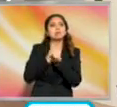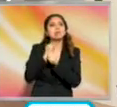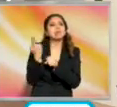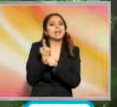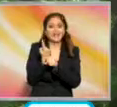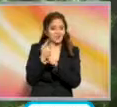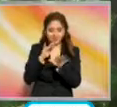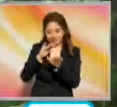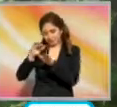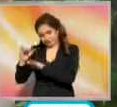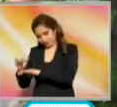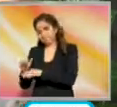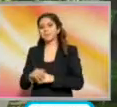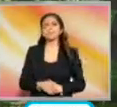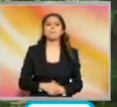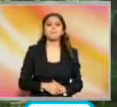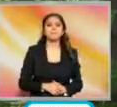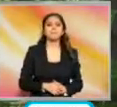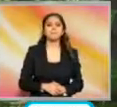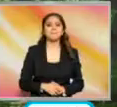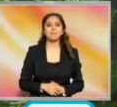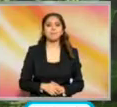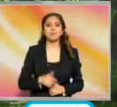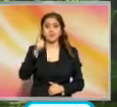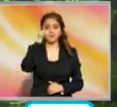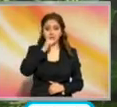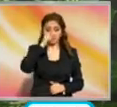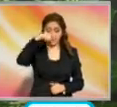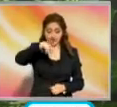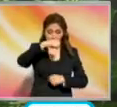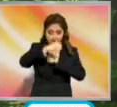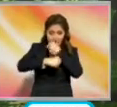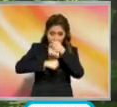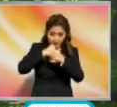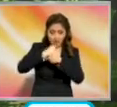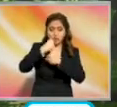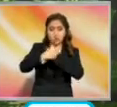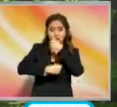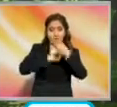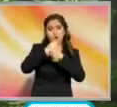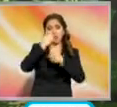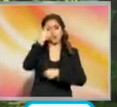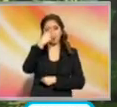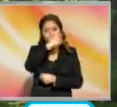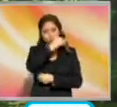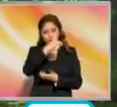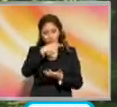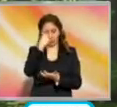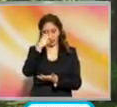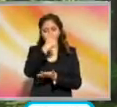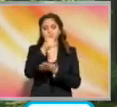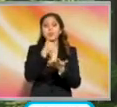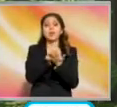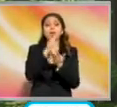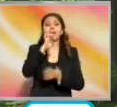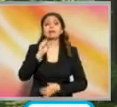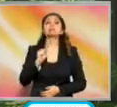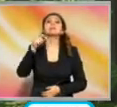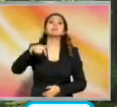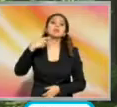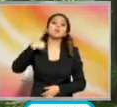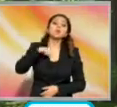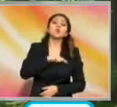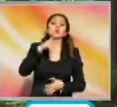vamos a consultar el sitio, como todos los años aquí en tu ciudad es? Vamos a hacer una revisión de qué es lo que buscamos más